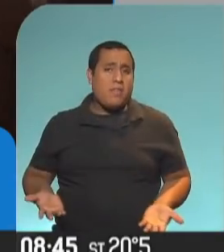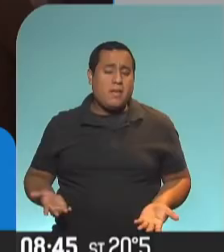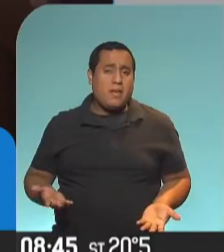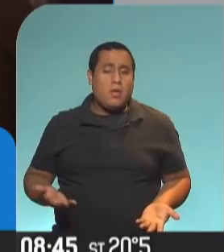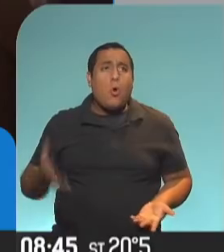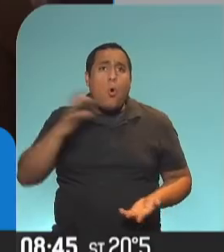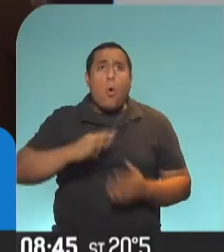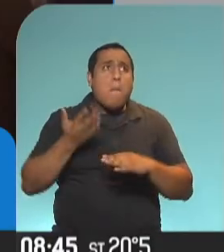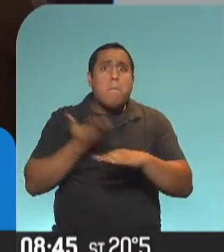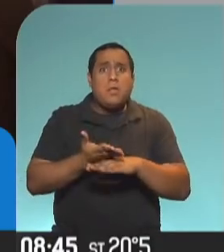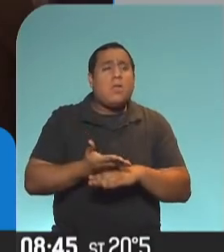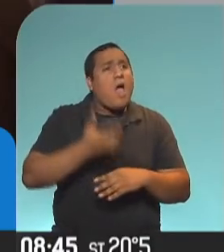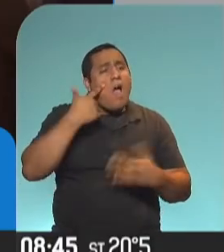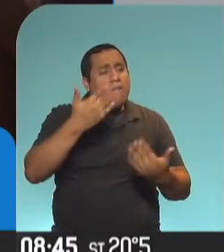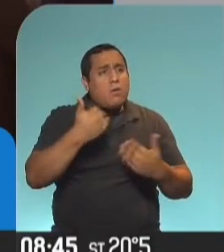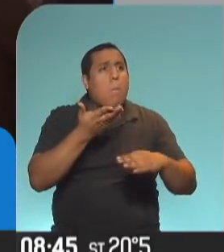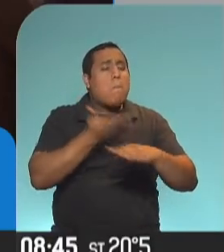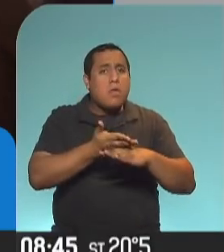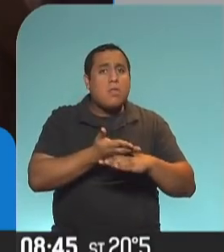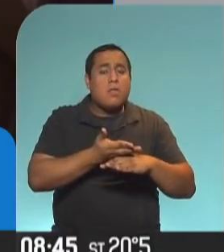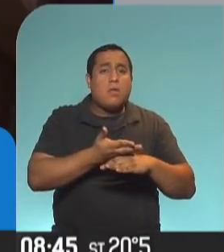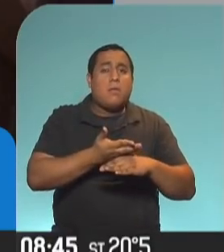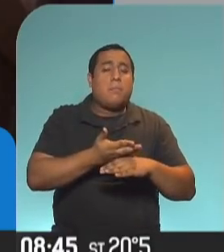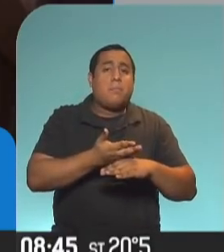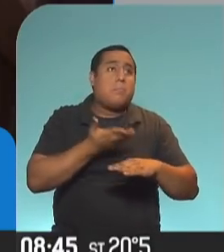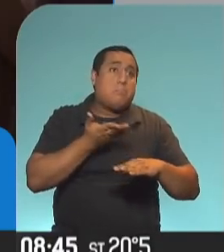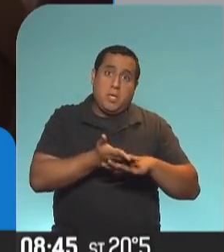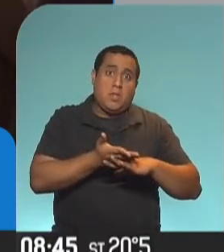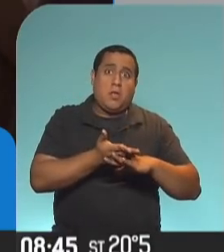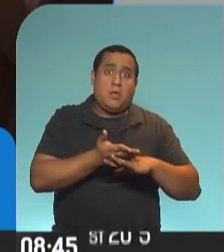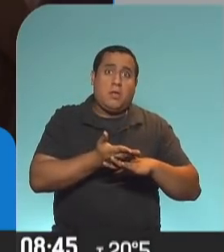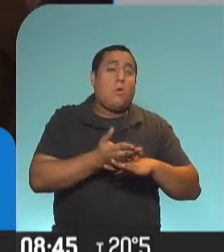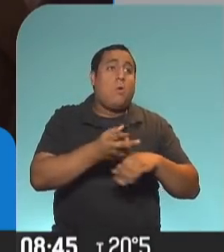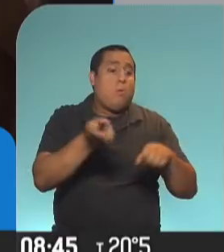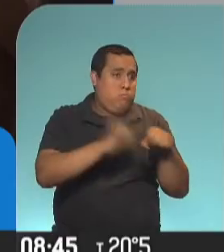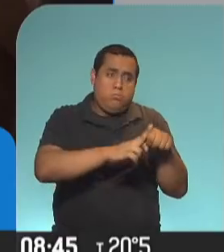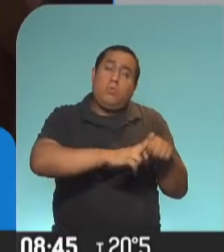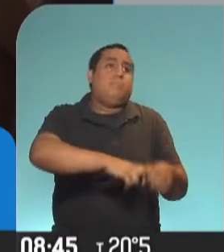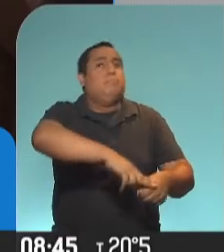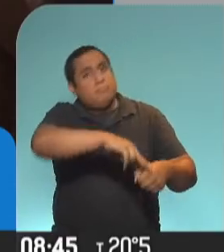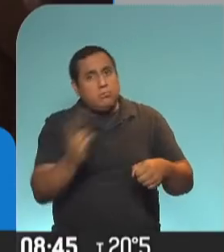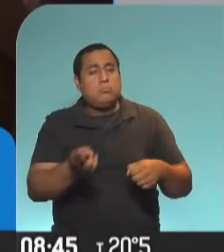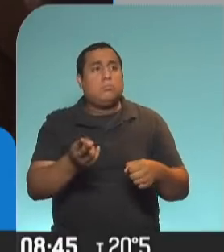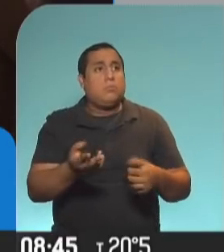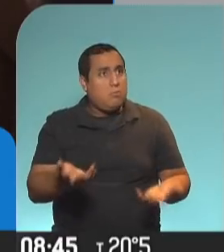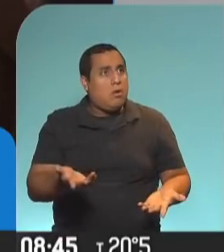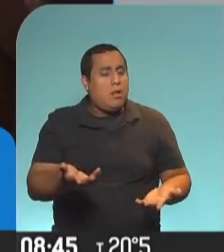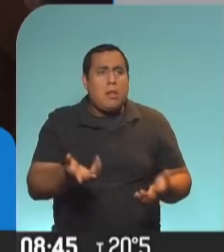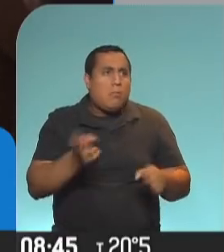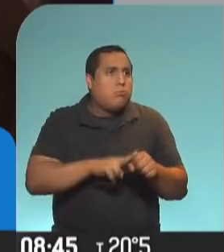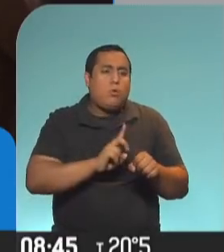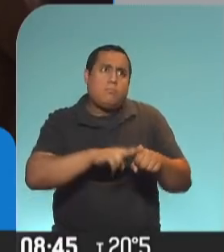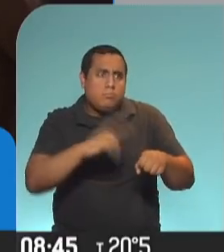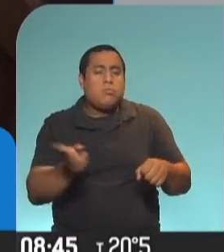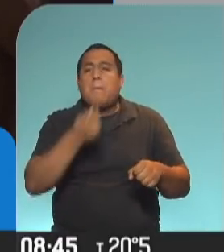o a pedir incluso mecanismos de apelación, pidiendo incluso que repongan el contenido mal removido. Por